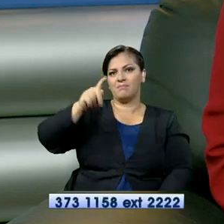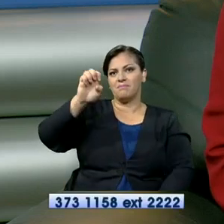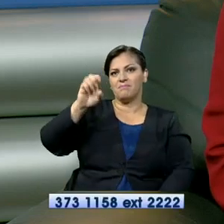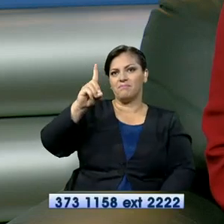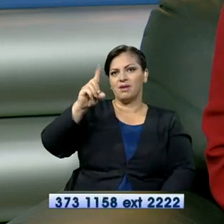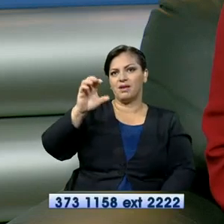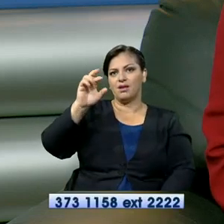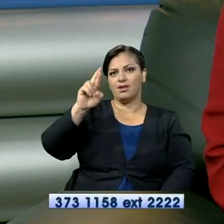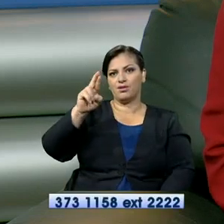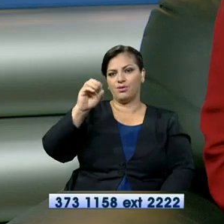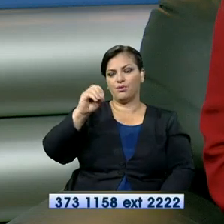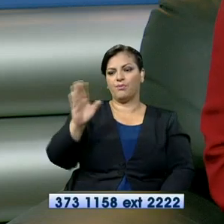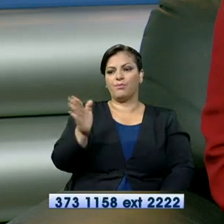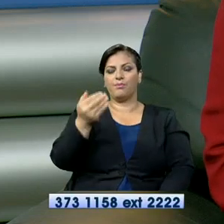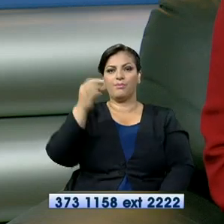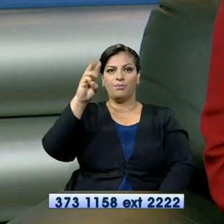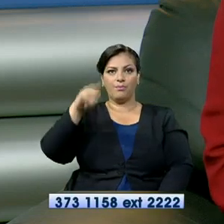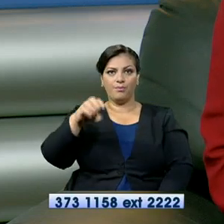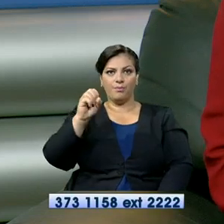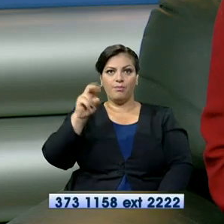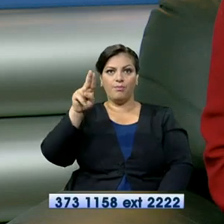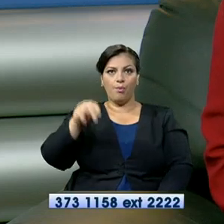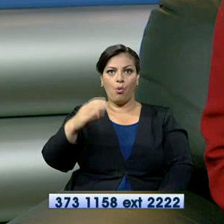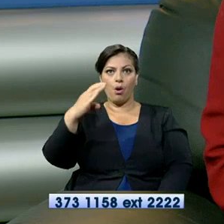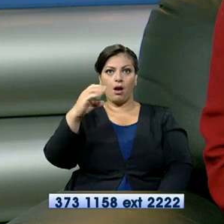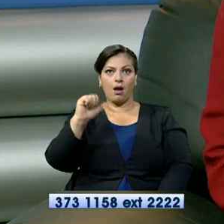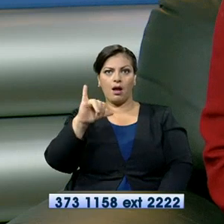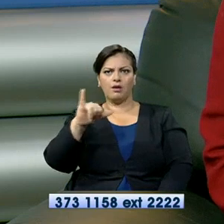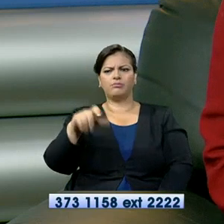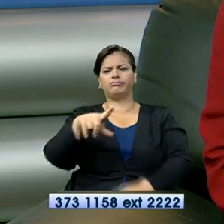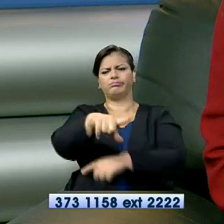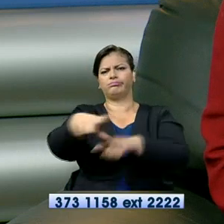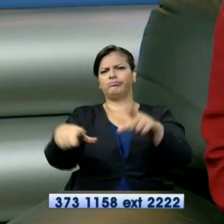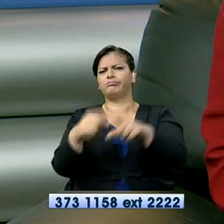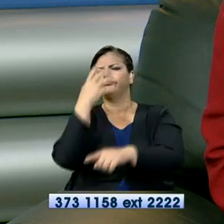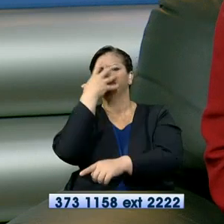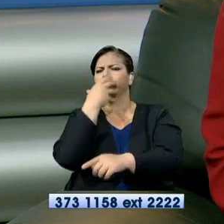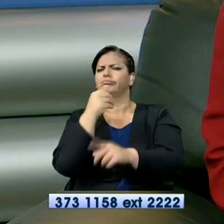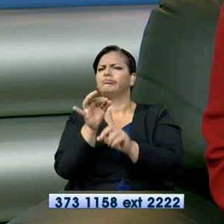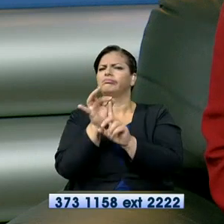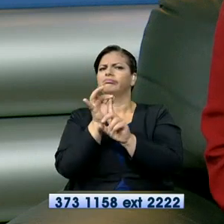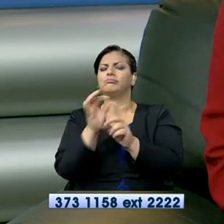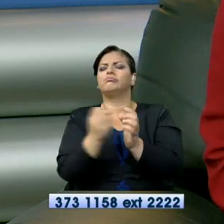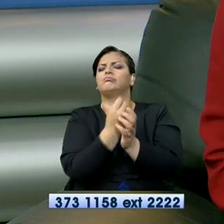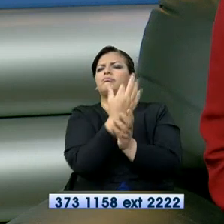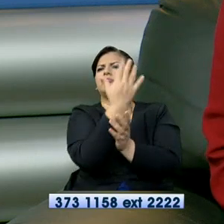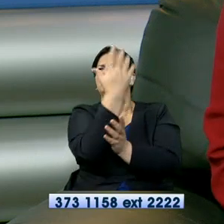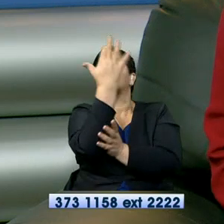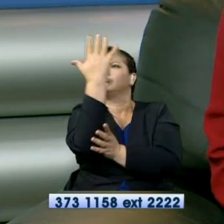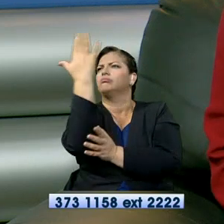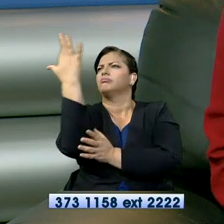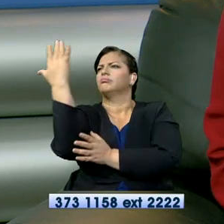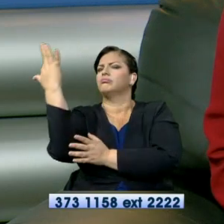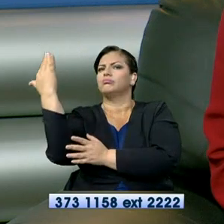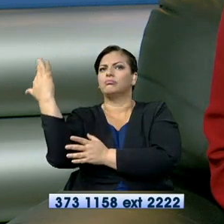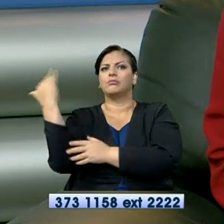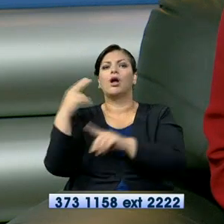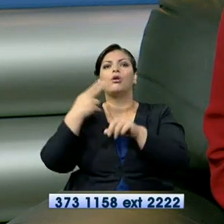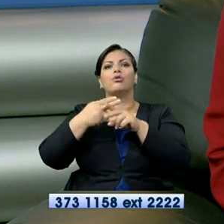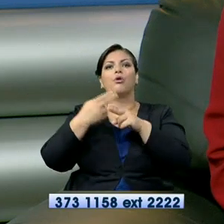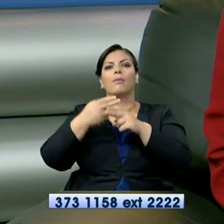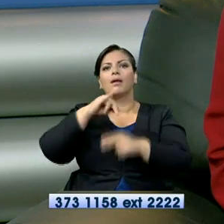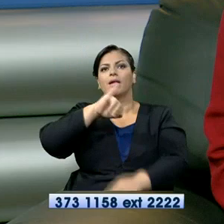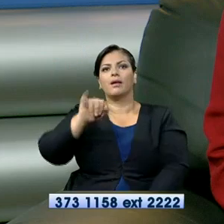Protector Jerusalén, un paraíso natural de 1.100 hectáreas de bosque seco tropical y único en el país